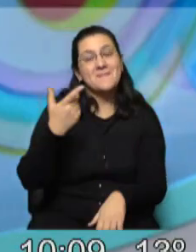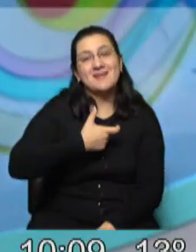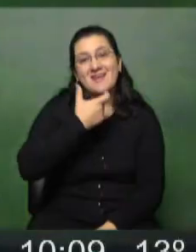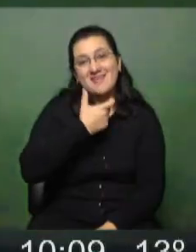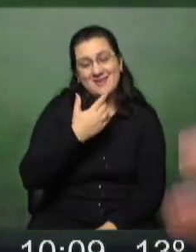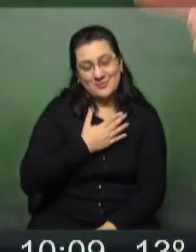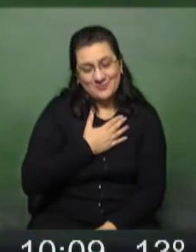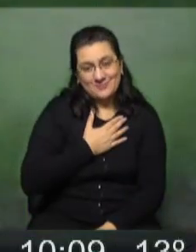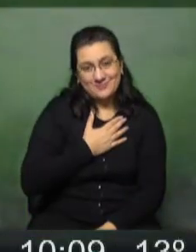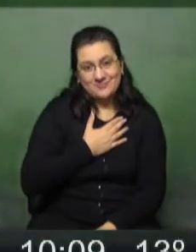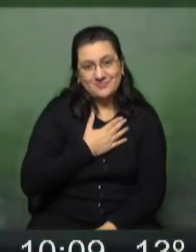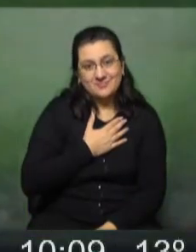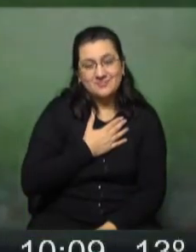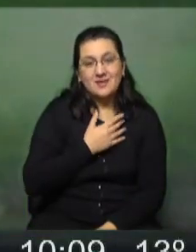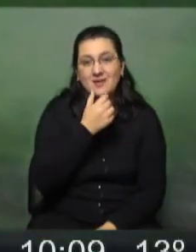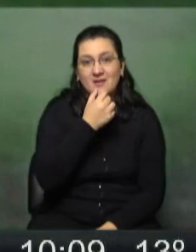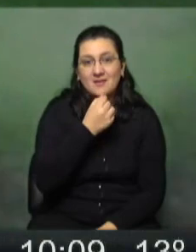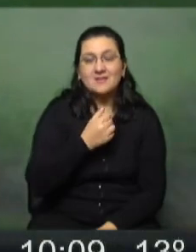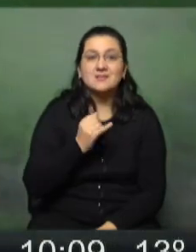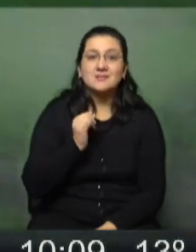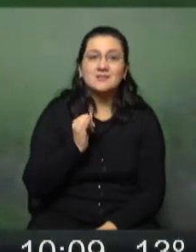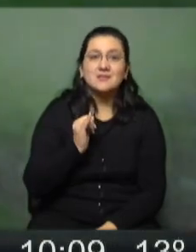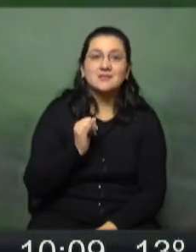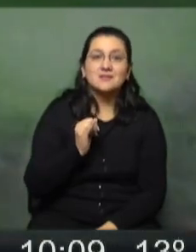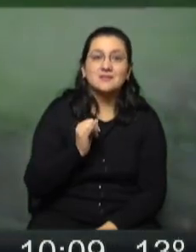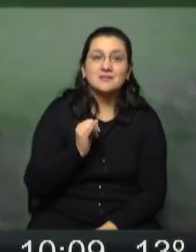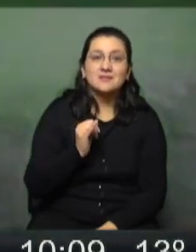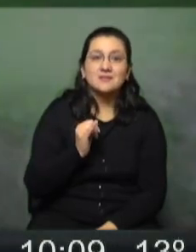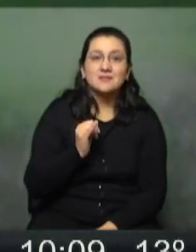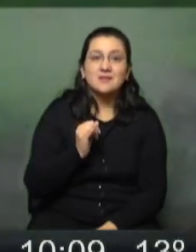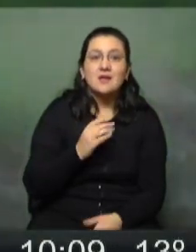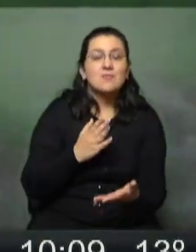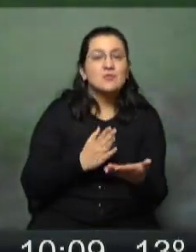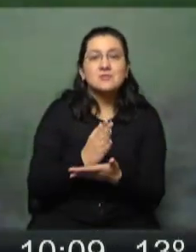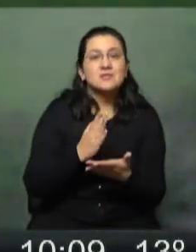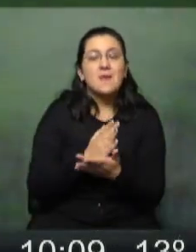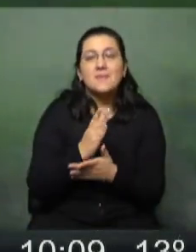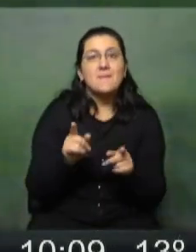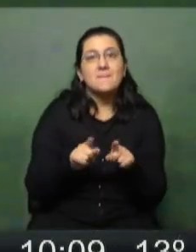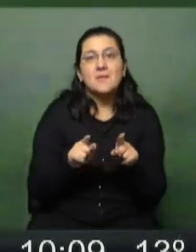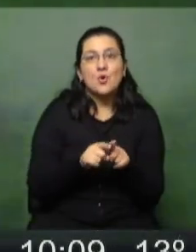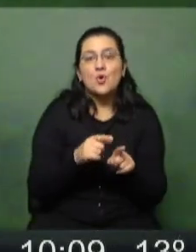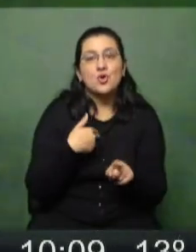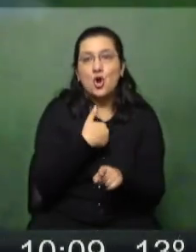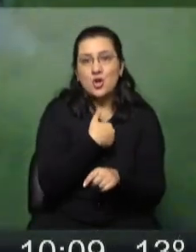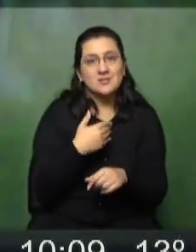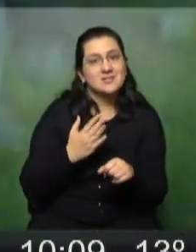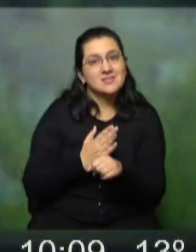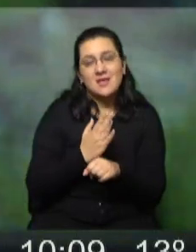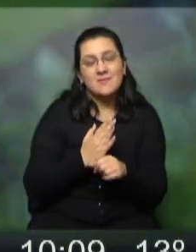pantalla. El de Corner y Goles, igual digo. Sí, sí. Pero siempre desde el mismo lugar, ¿no? Desde el actor.